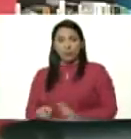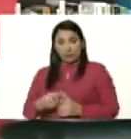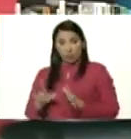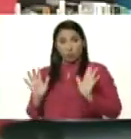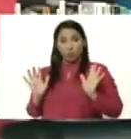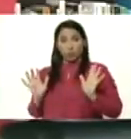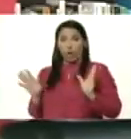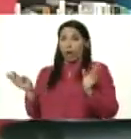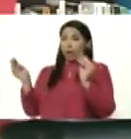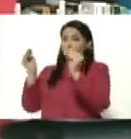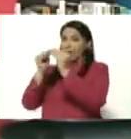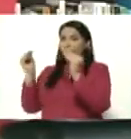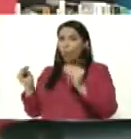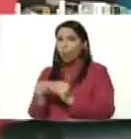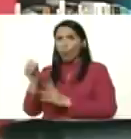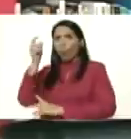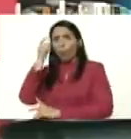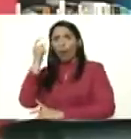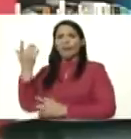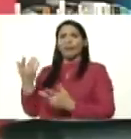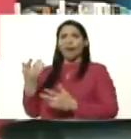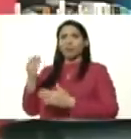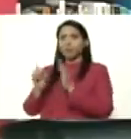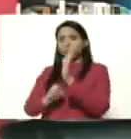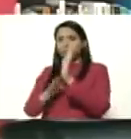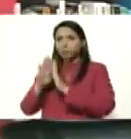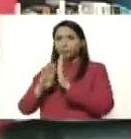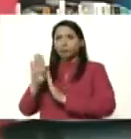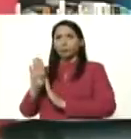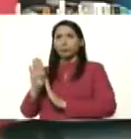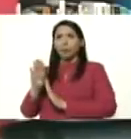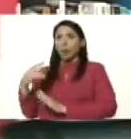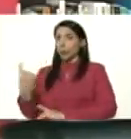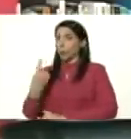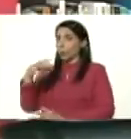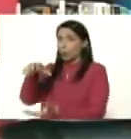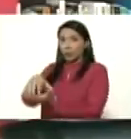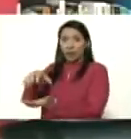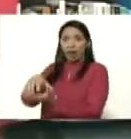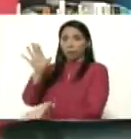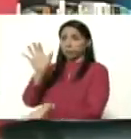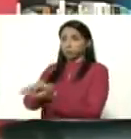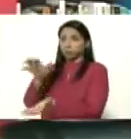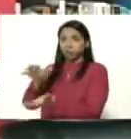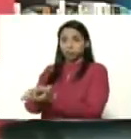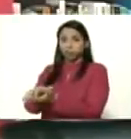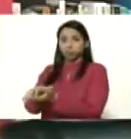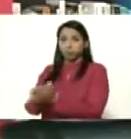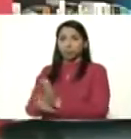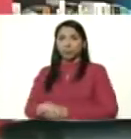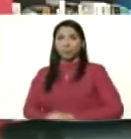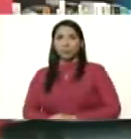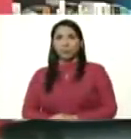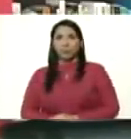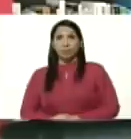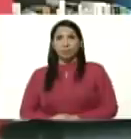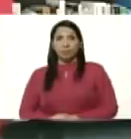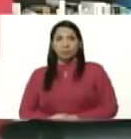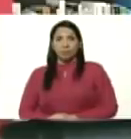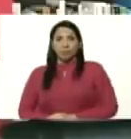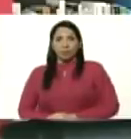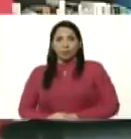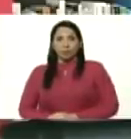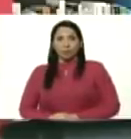de acuerdo a los días que están en evolución, levantaré pronto. El único estado en Margarita, ya en la isla